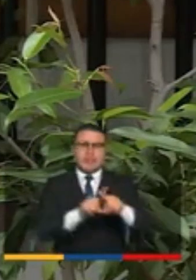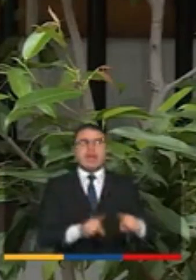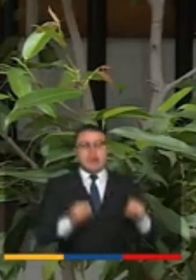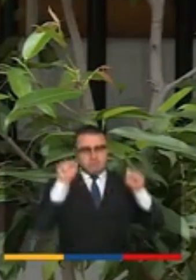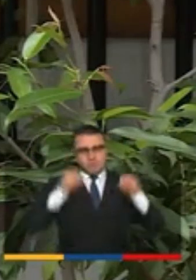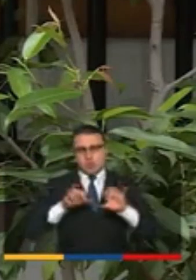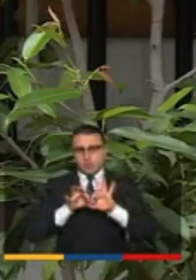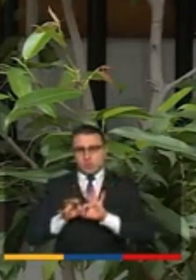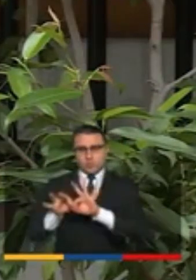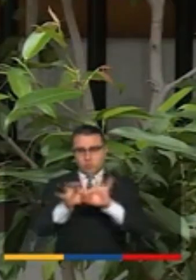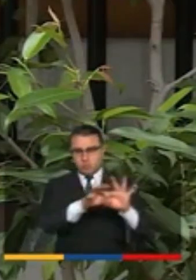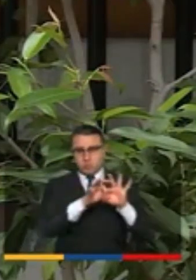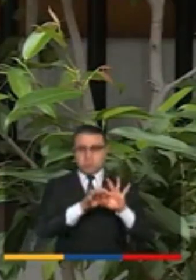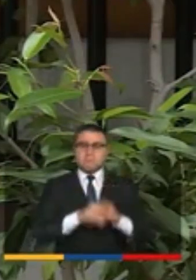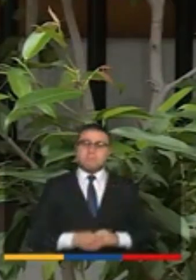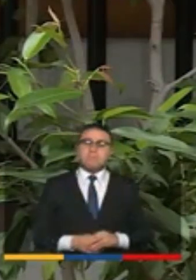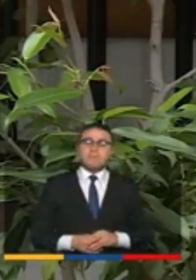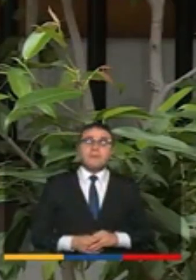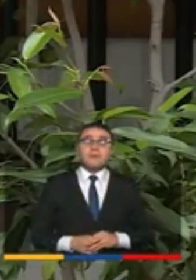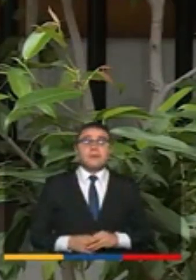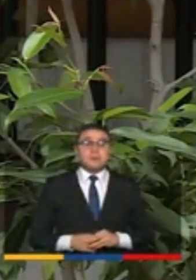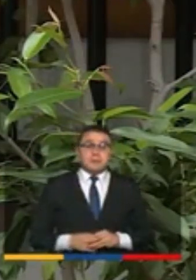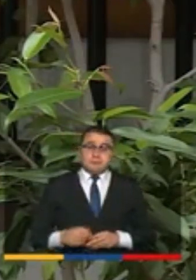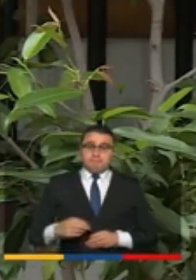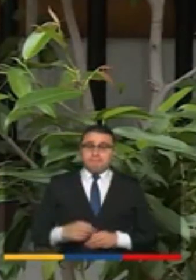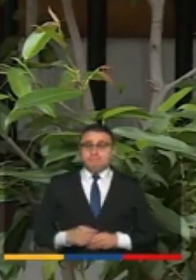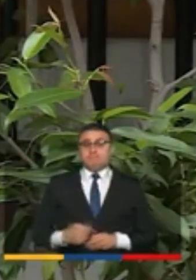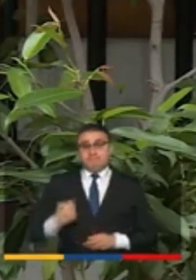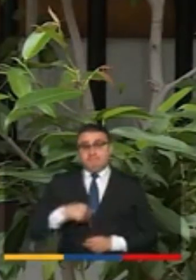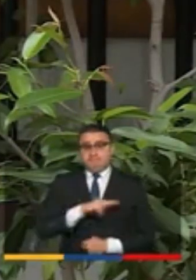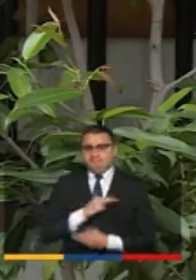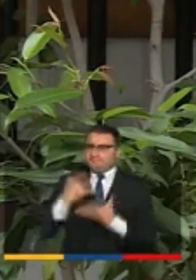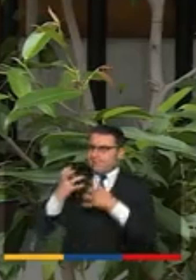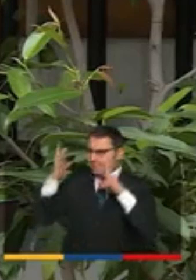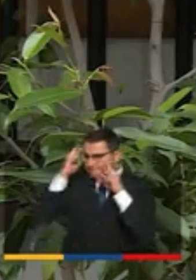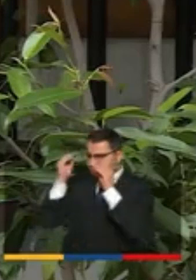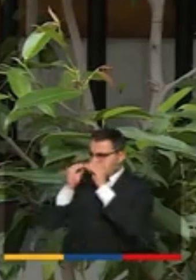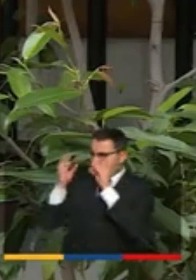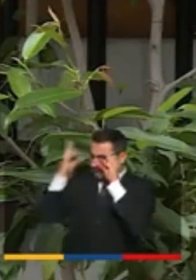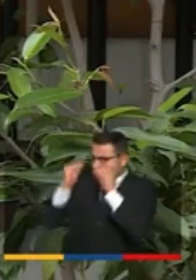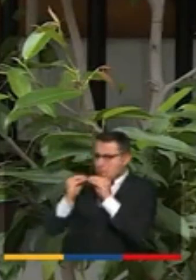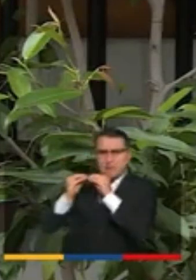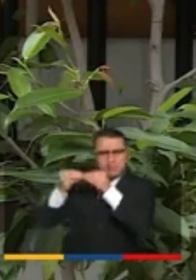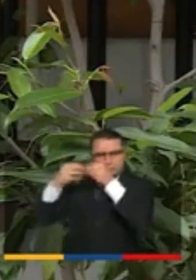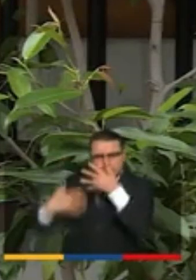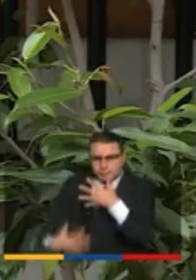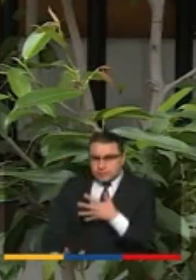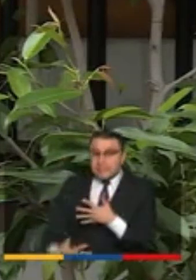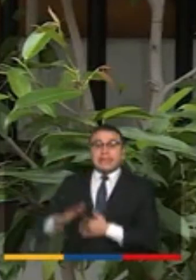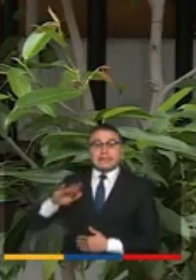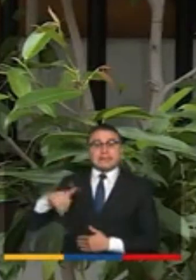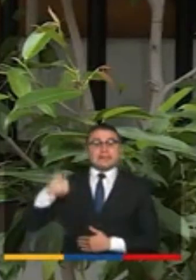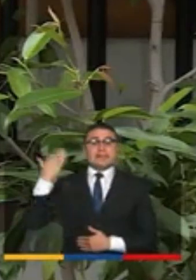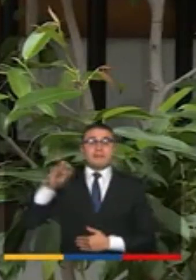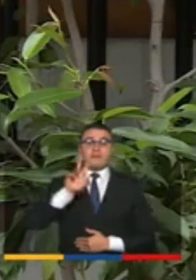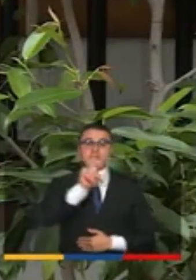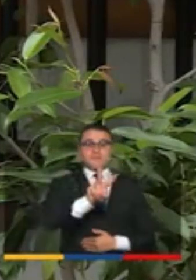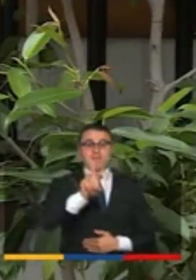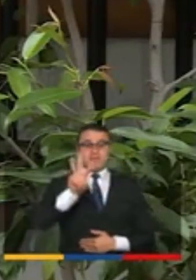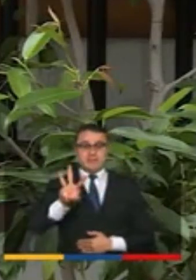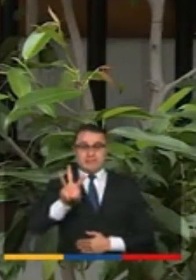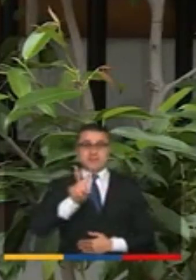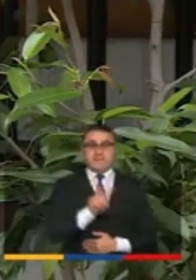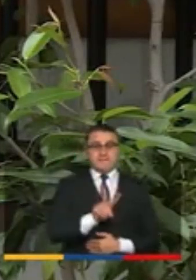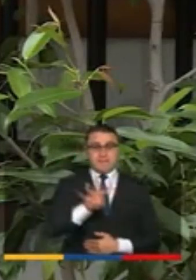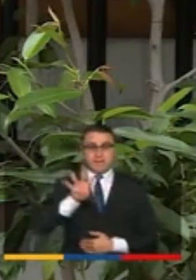Queremos potenciar estas diferentes alianzas y así nos vamos a encontrar este 23 y 24 en el